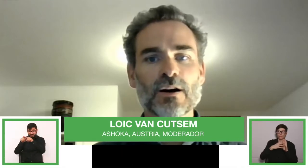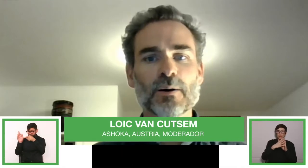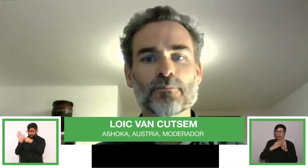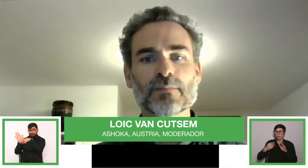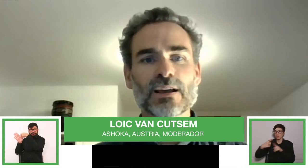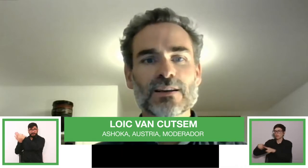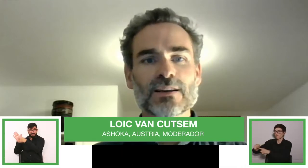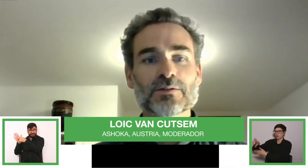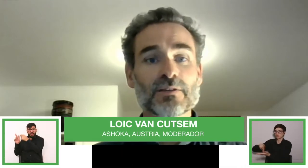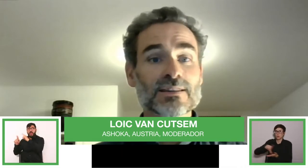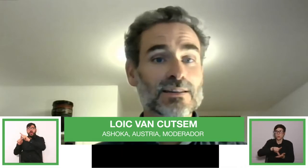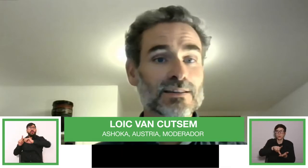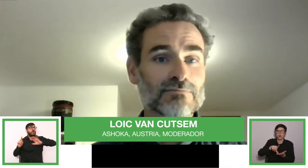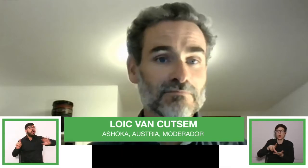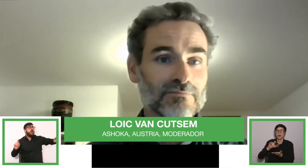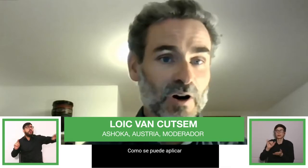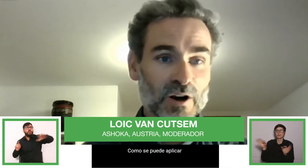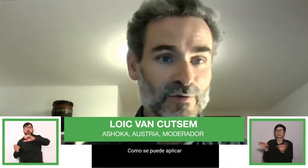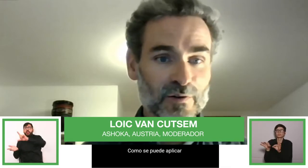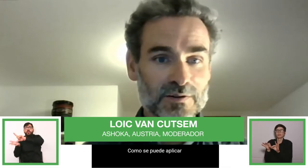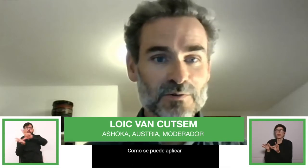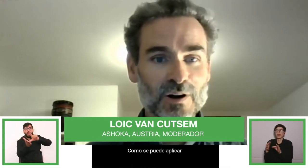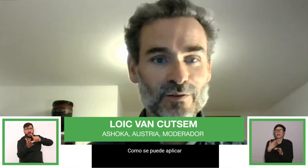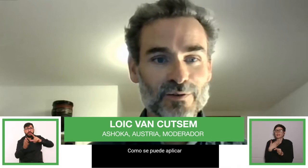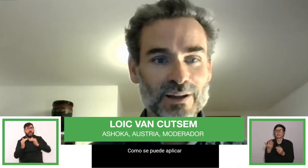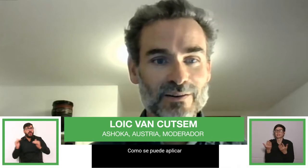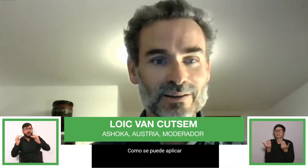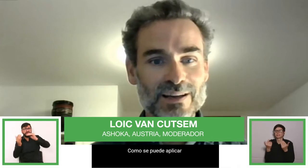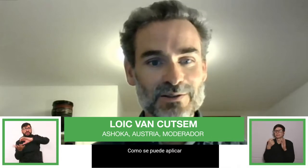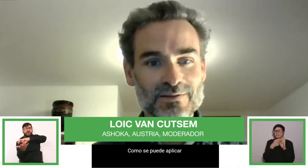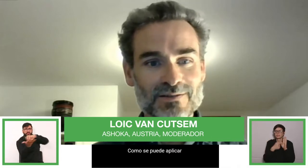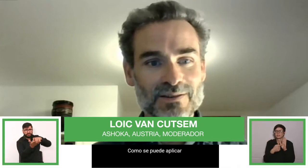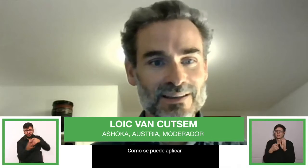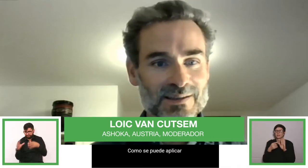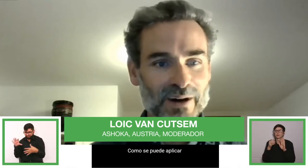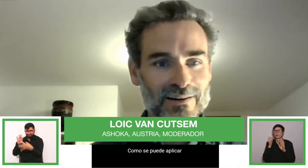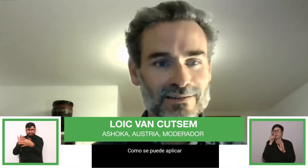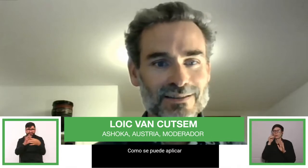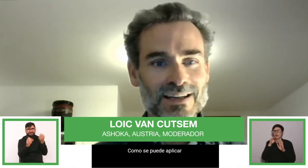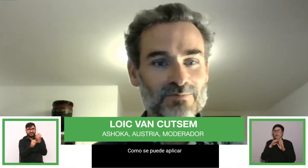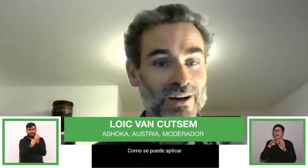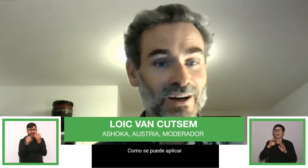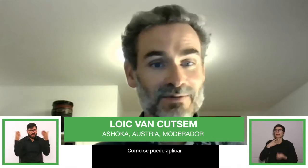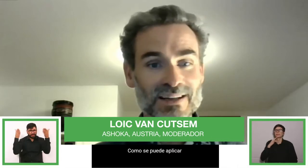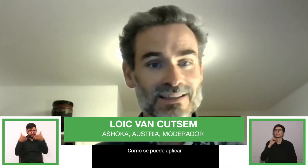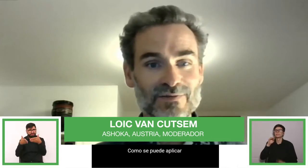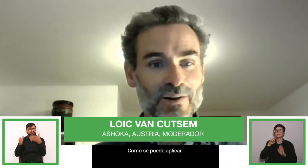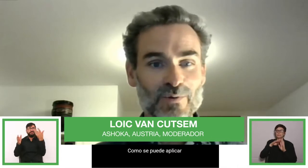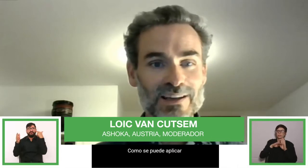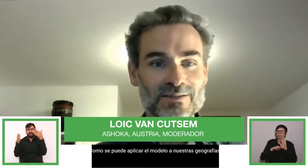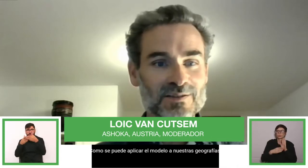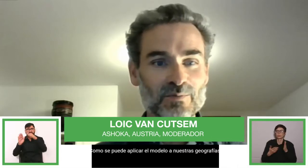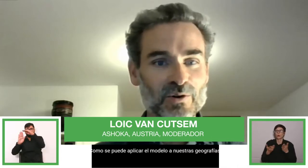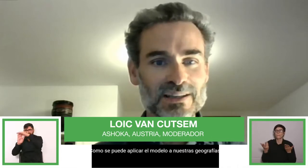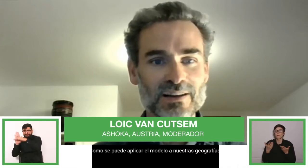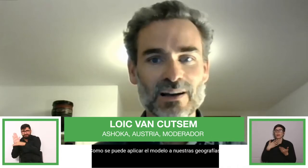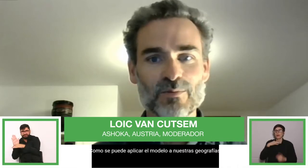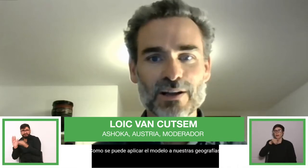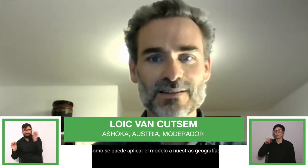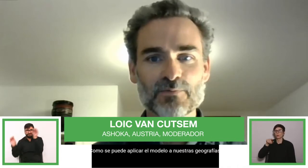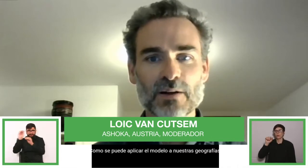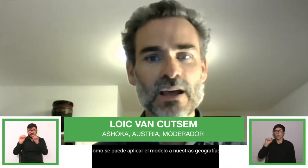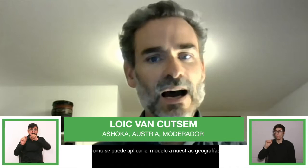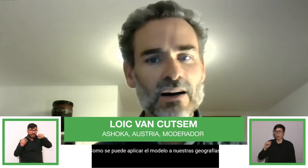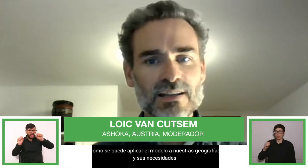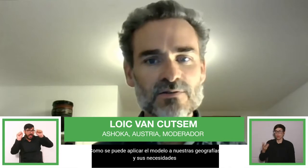cuáles son sus necesidades. Entonces, esta es una oferta para todos acá, para que se inspiren y